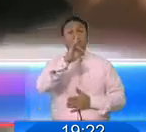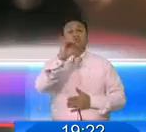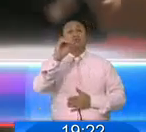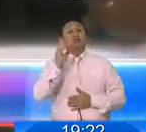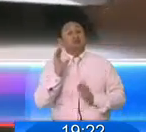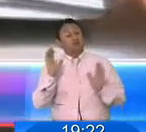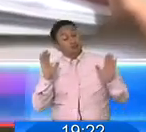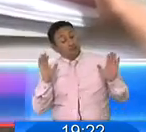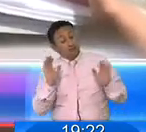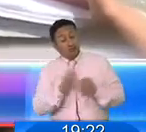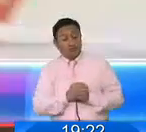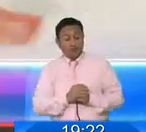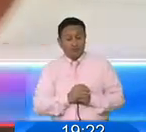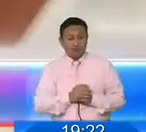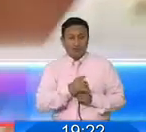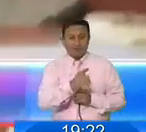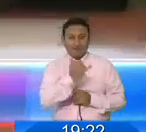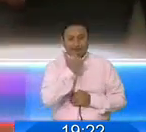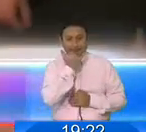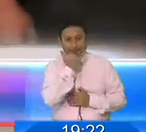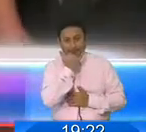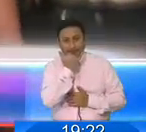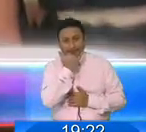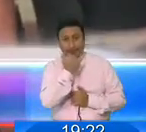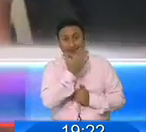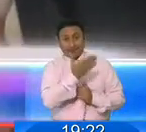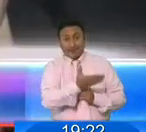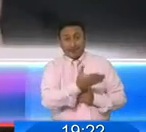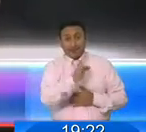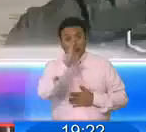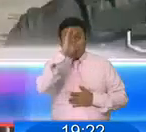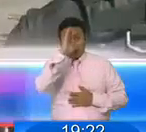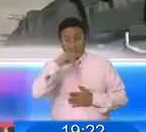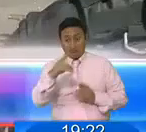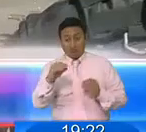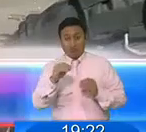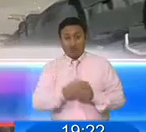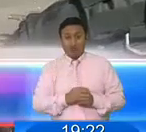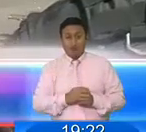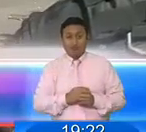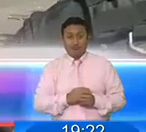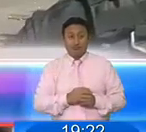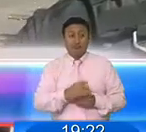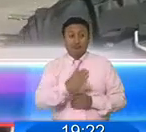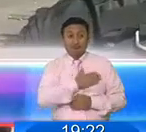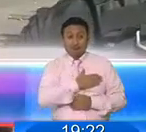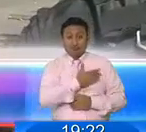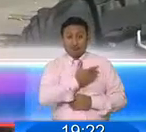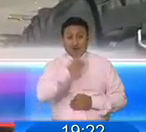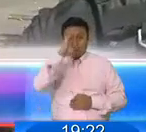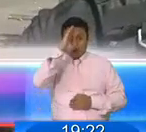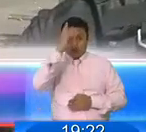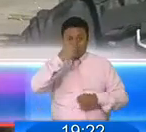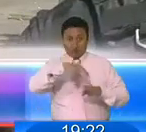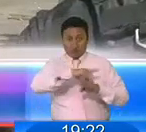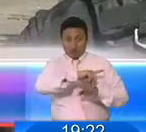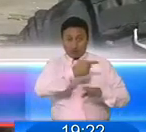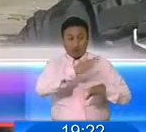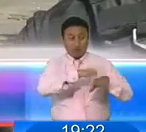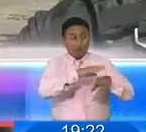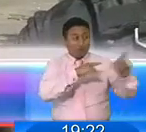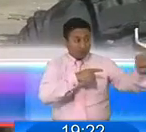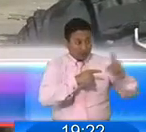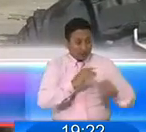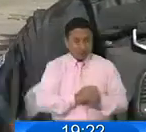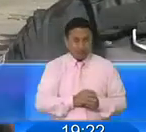error del falso funcionario municipal que le costó y detenido a nos alerta a nosotros a los miembros de la policía nacional tomamos contacto